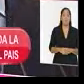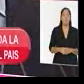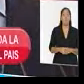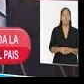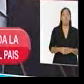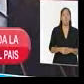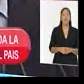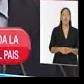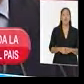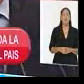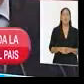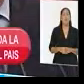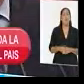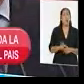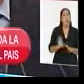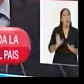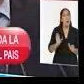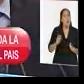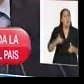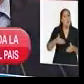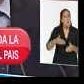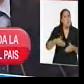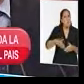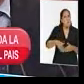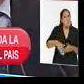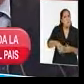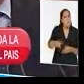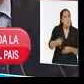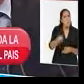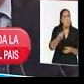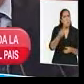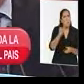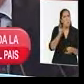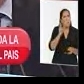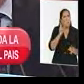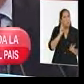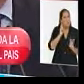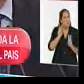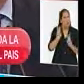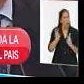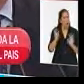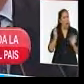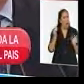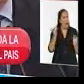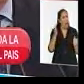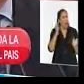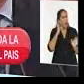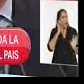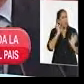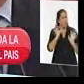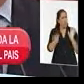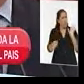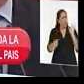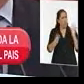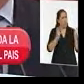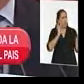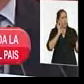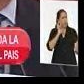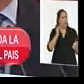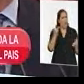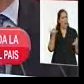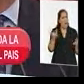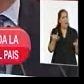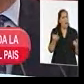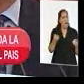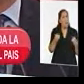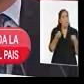garantías institucionales para un partido nuevo como es Cambiemos de cara a una elección donde por ahí pierde